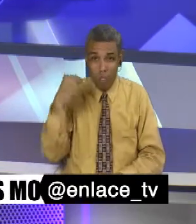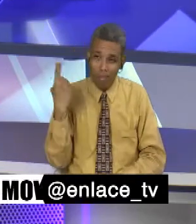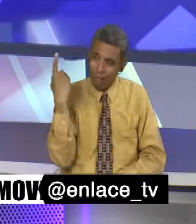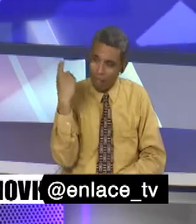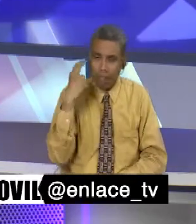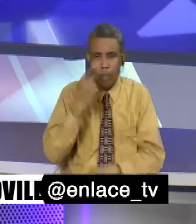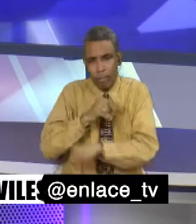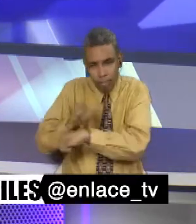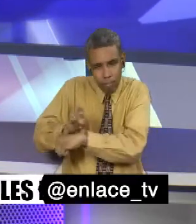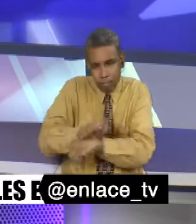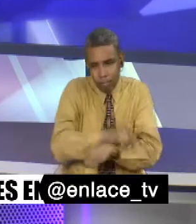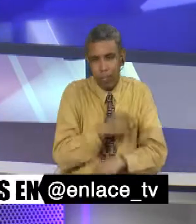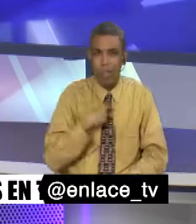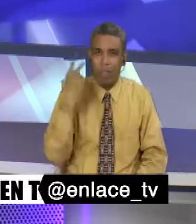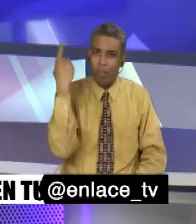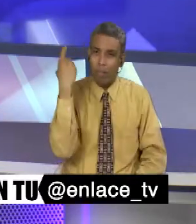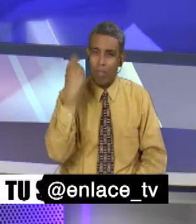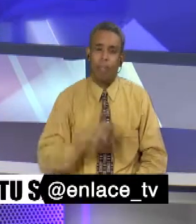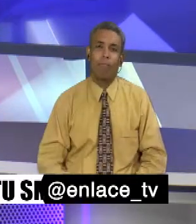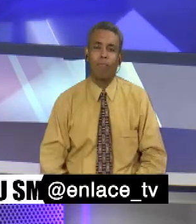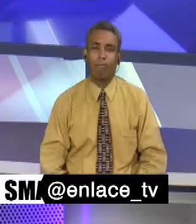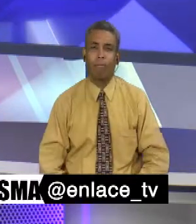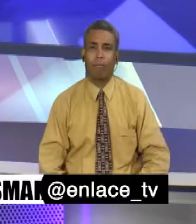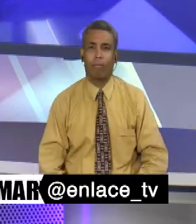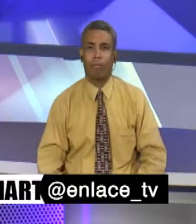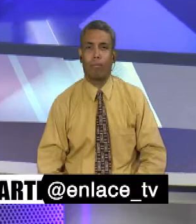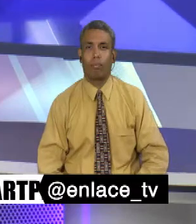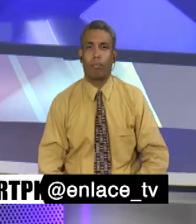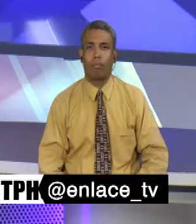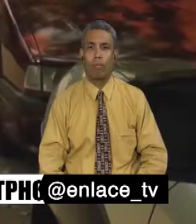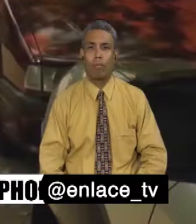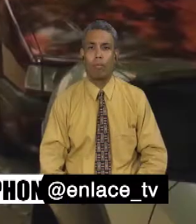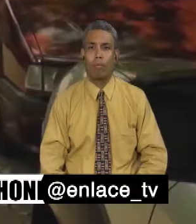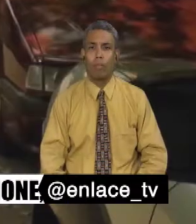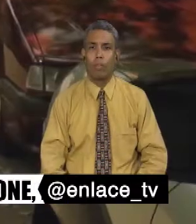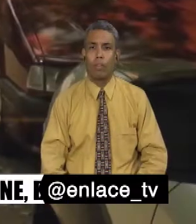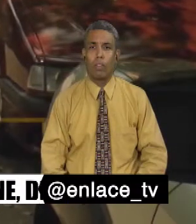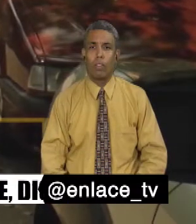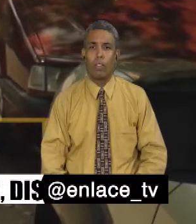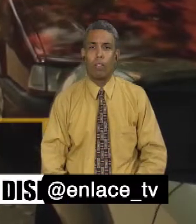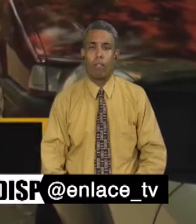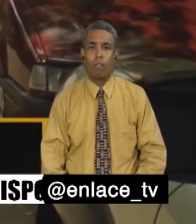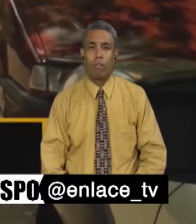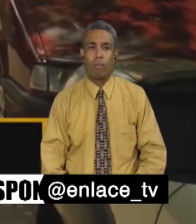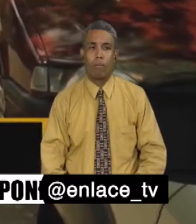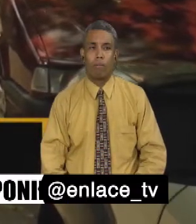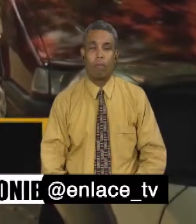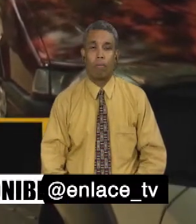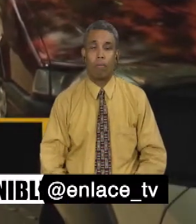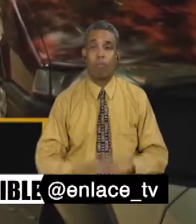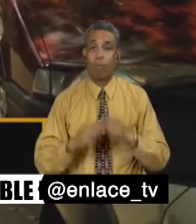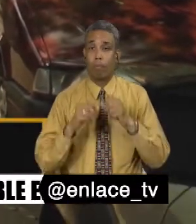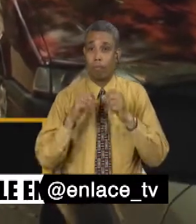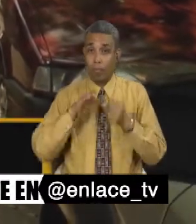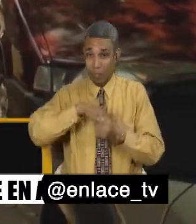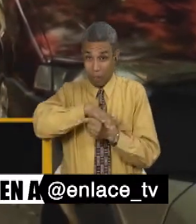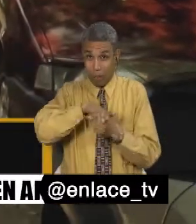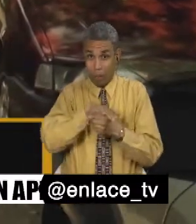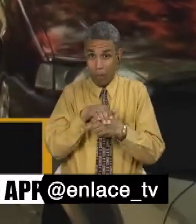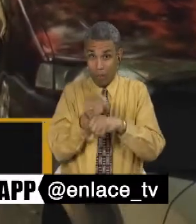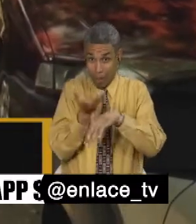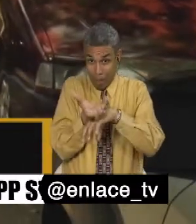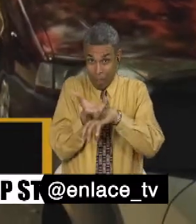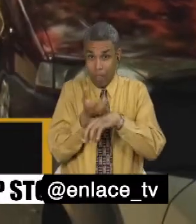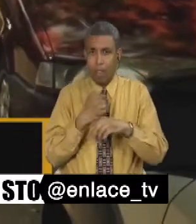por los constantes robos que hay en esta zona de la comuna 2. La sorpresa de esta familia que vive en el barrio Galán se la llevó esta